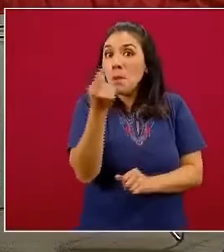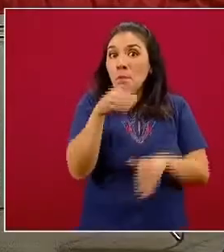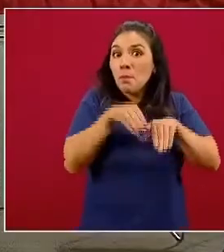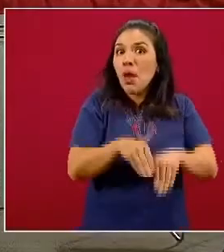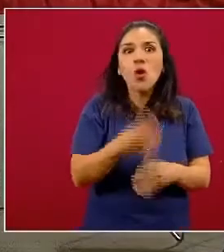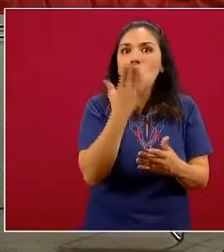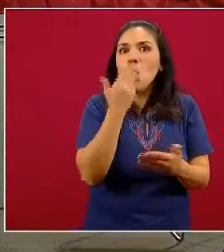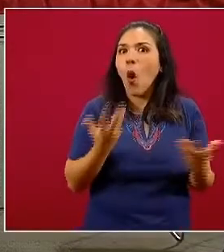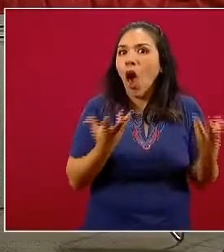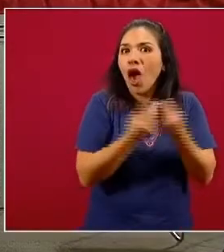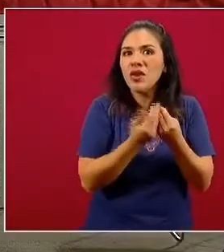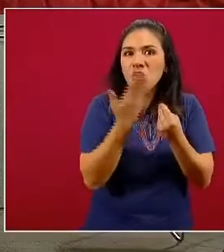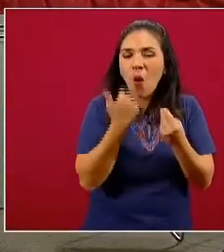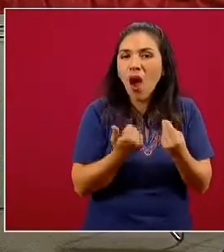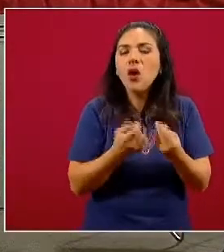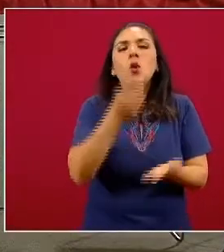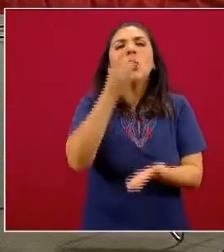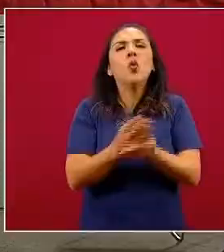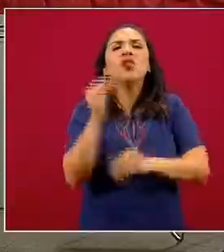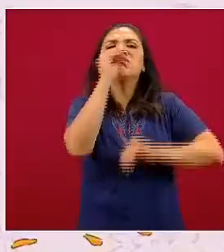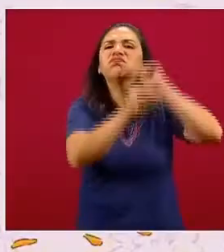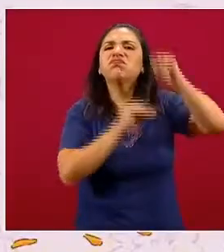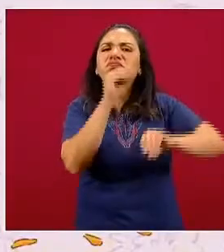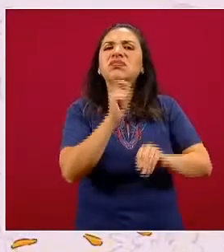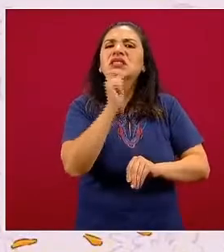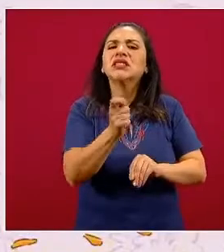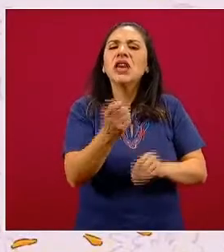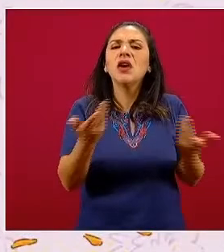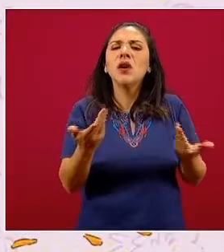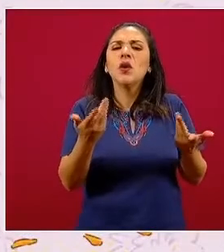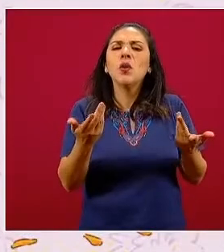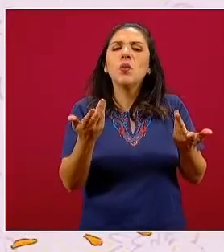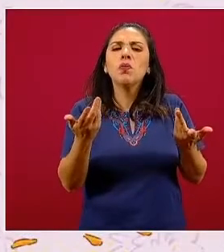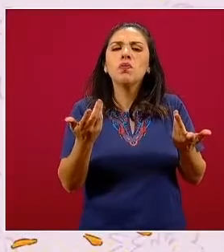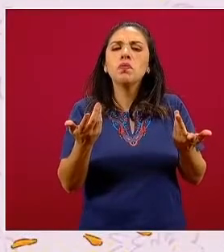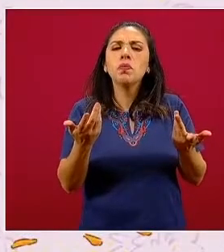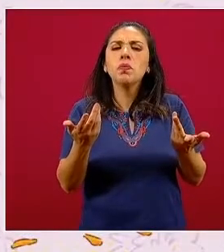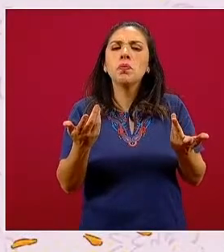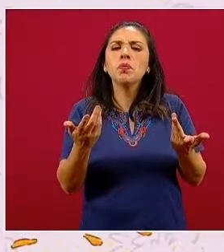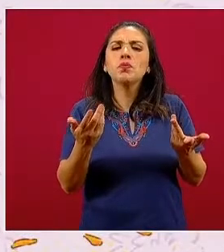de la pintura y donde solamente se